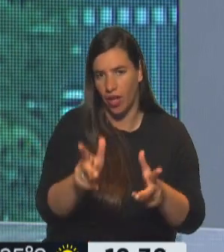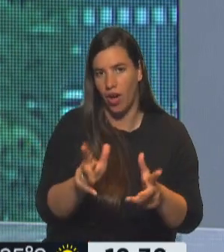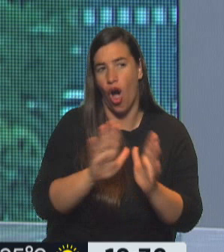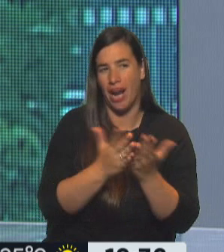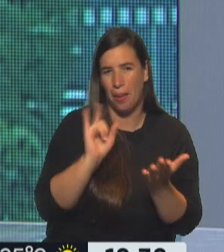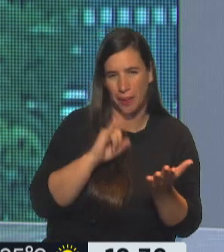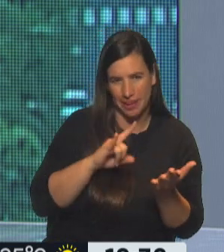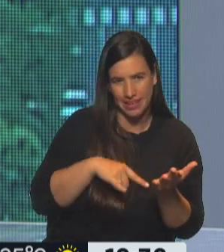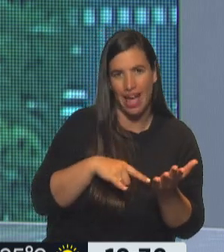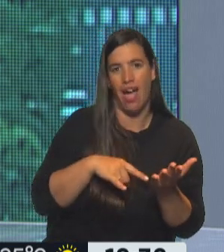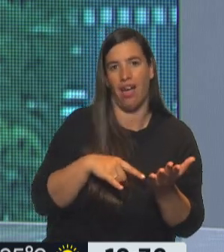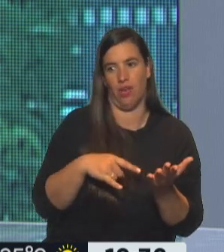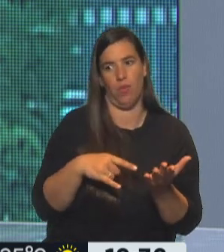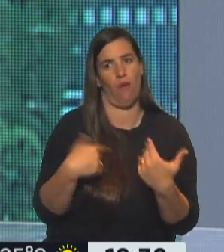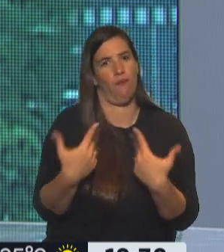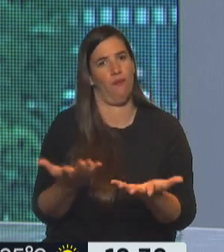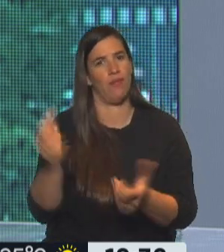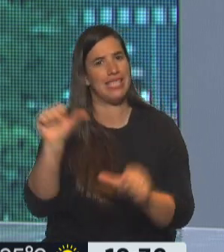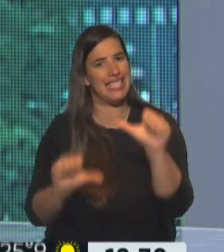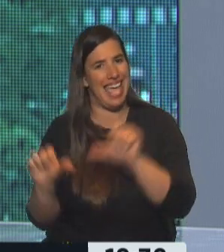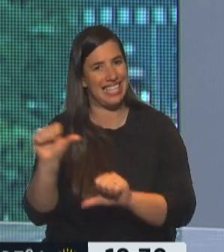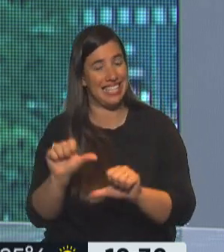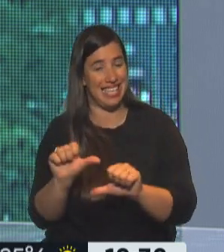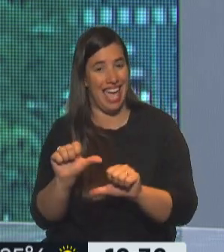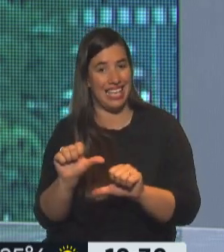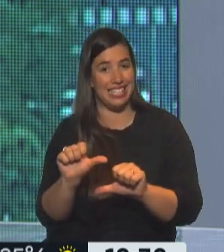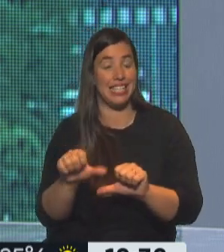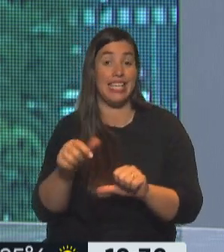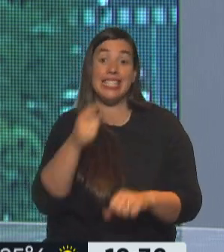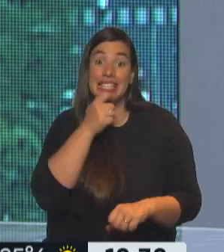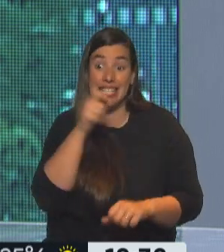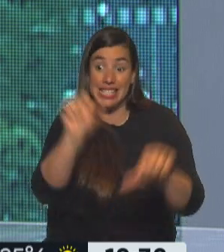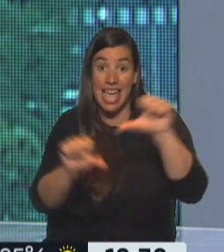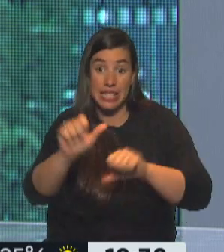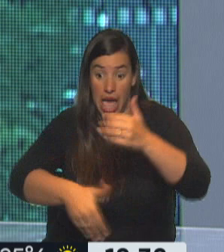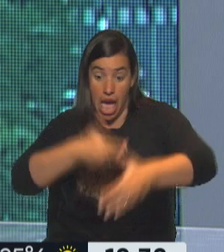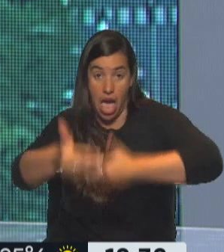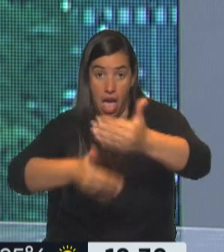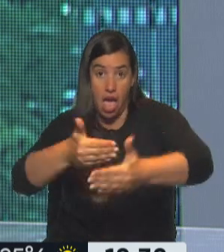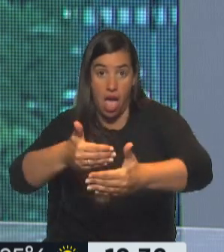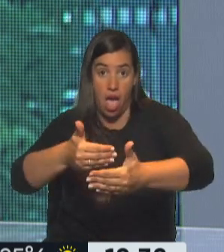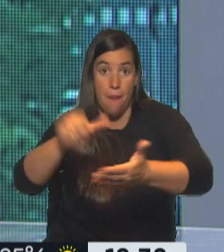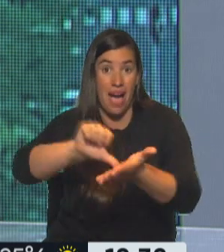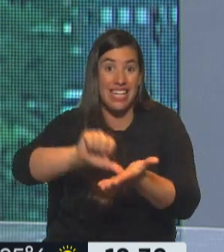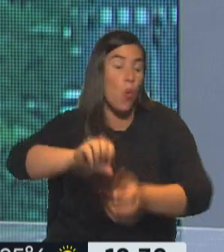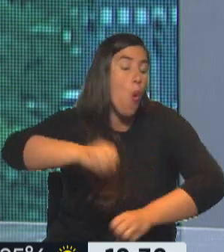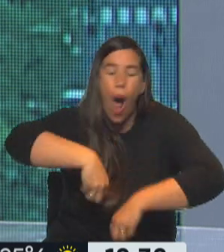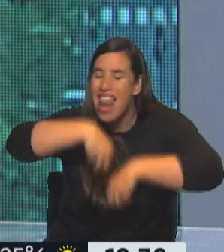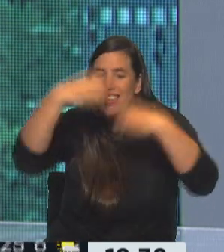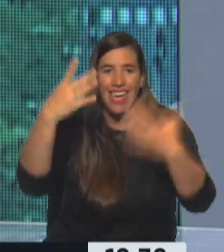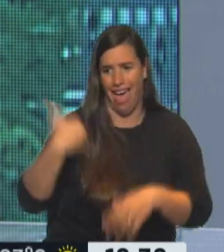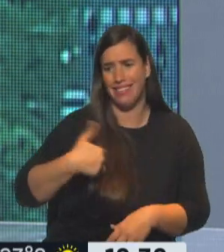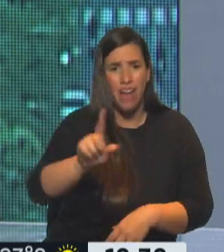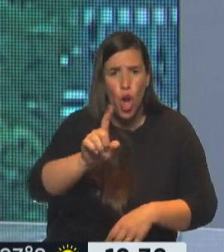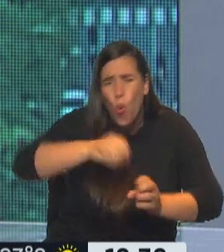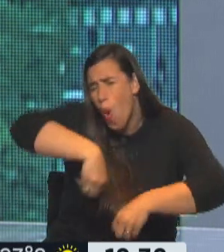para la ciencia, sino que si no se desarrolla la ciencia en un país, estamos en un problema. No en Argentina. Si no se desarrolla en cualquier parte del